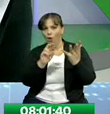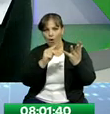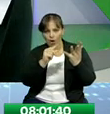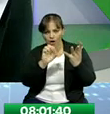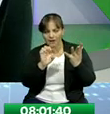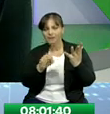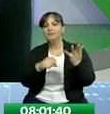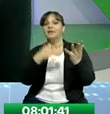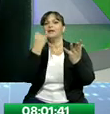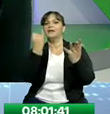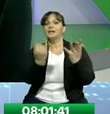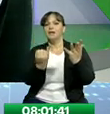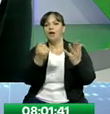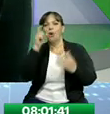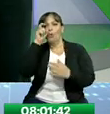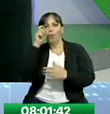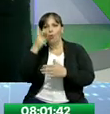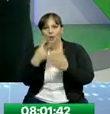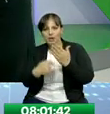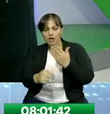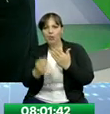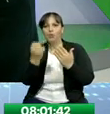buenos días